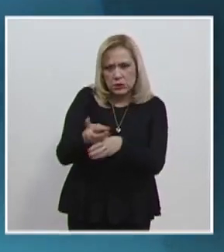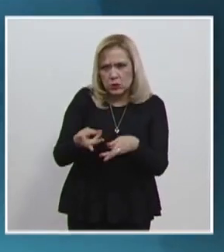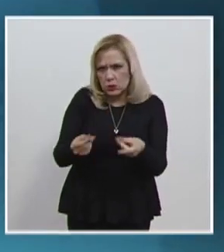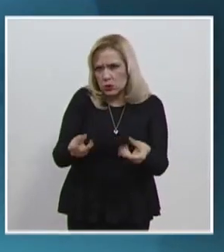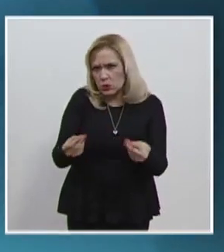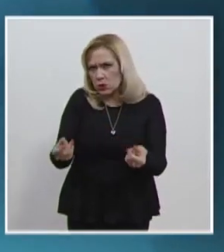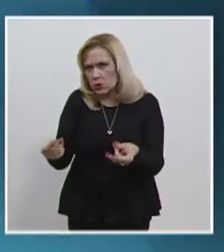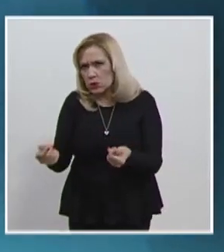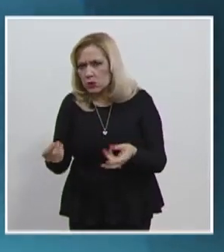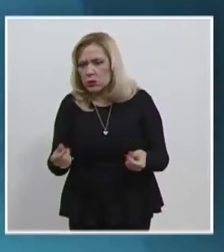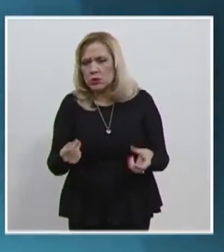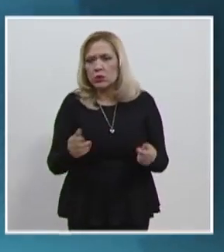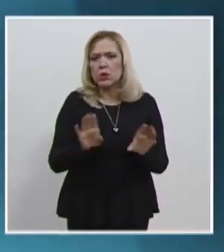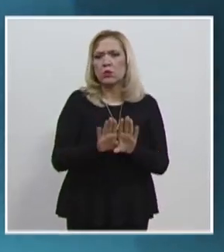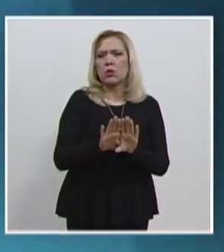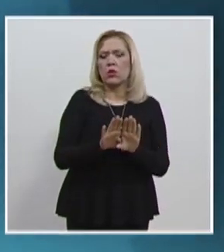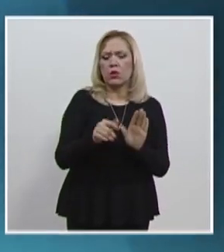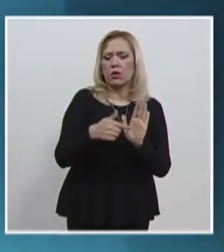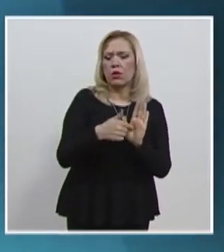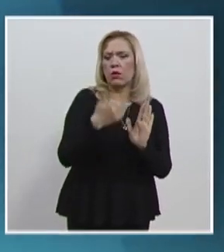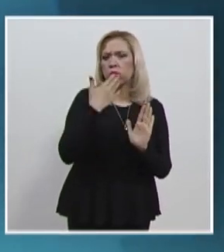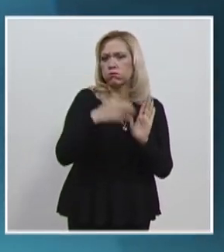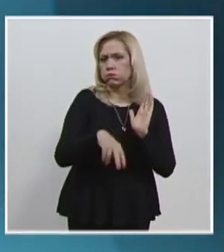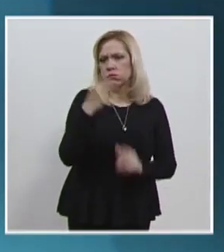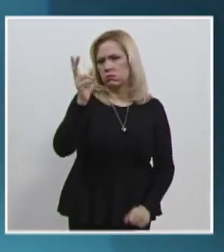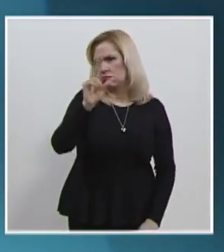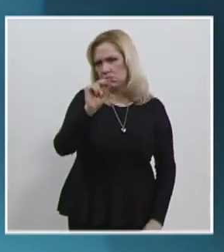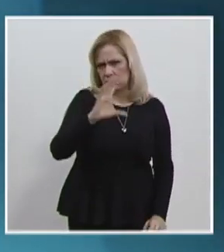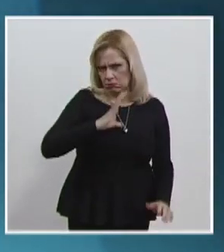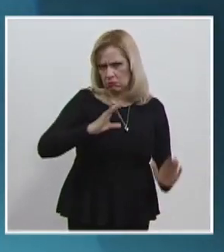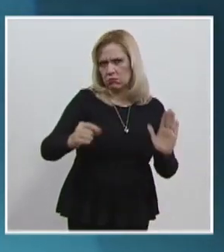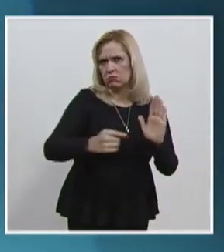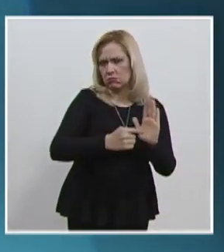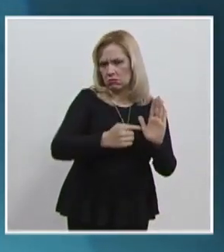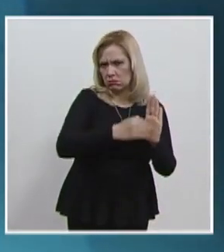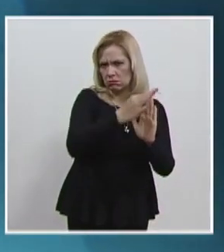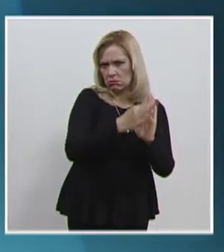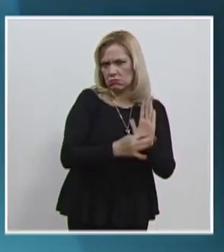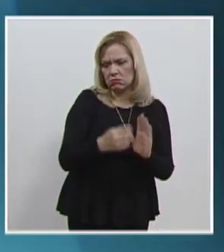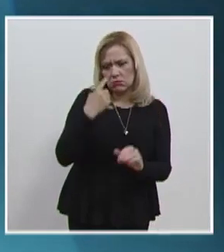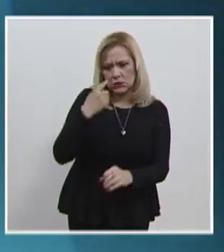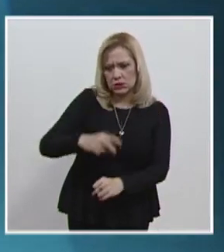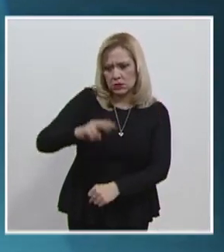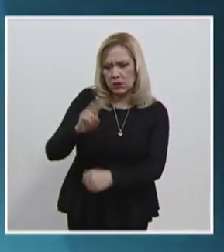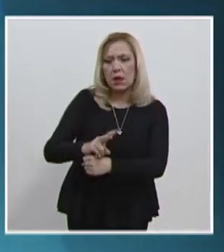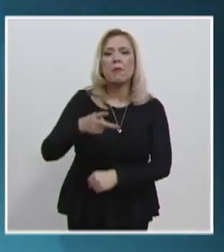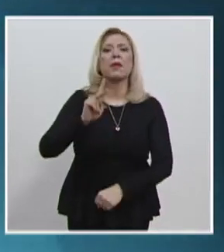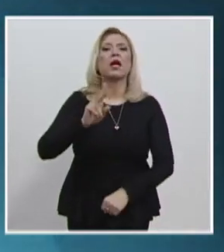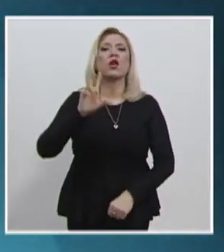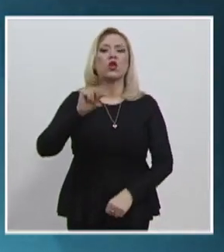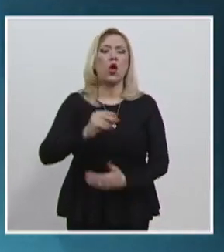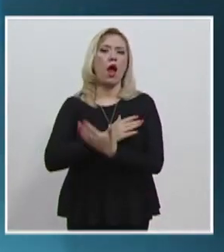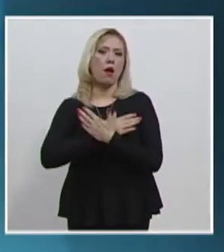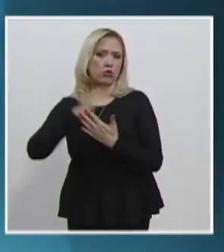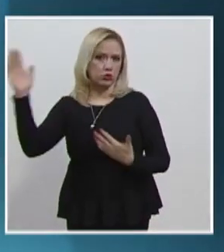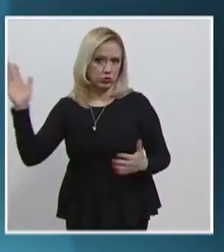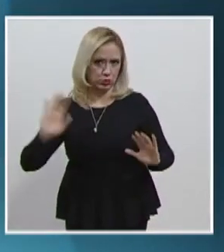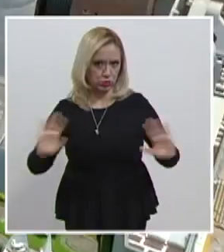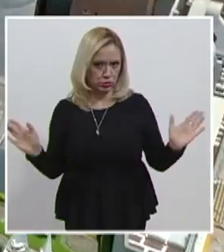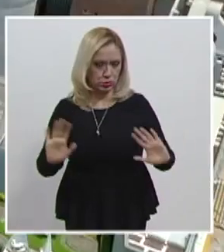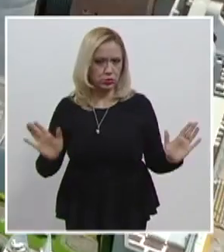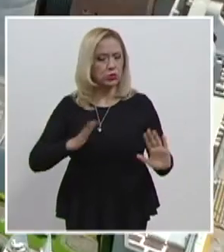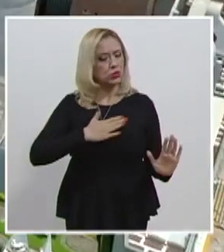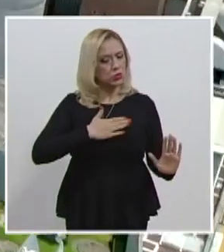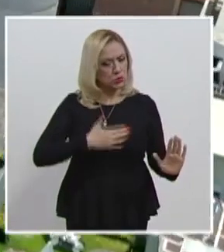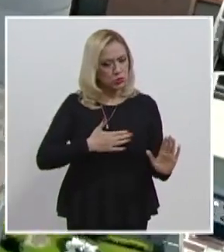que no se da un vacío normativo que le permita a la autoridad actuar de manera arbitraria tampoco genera Laguna respecto a